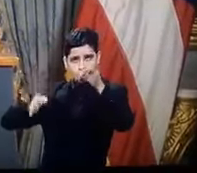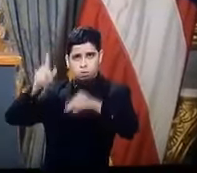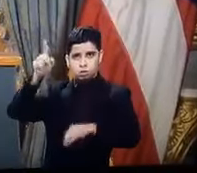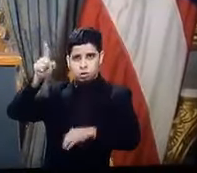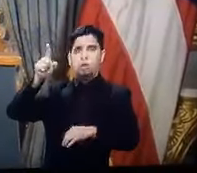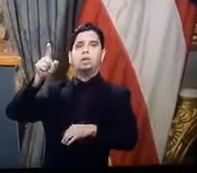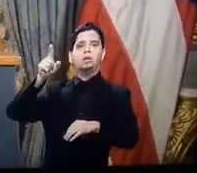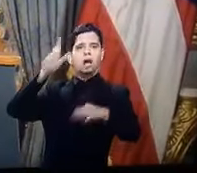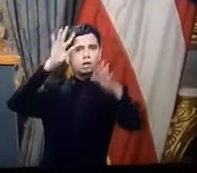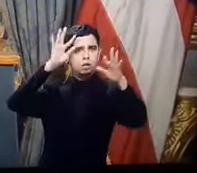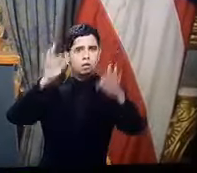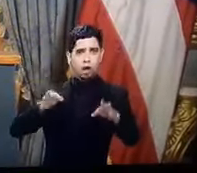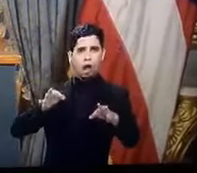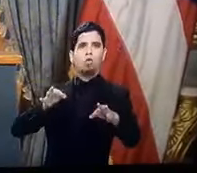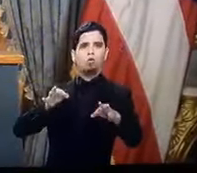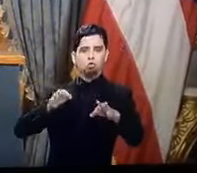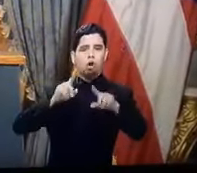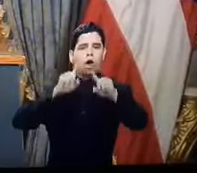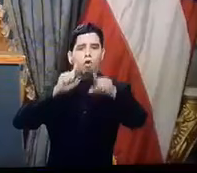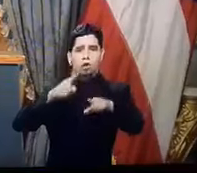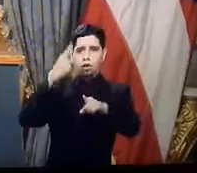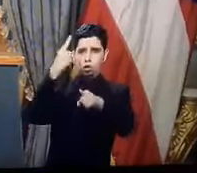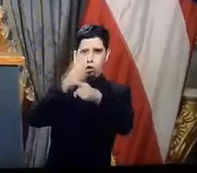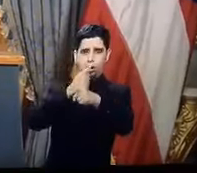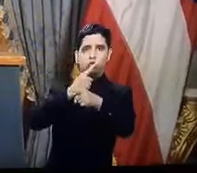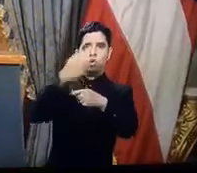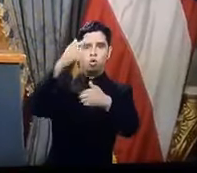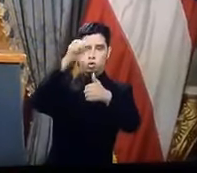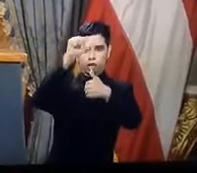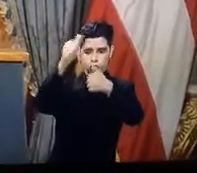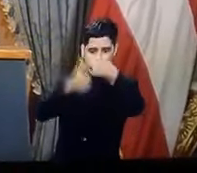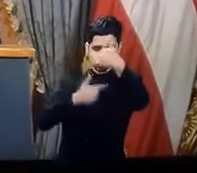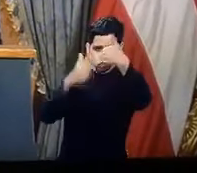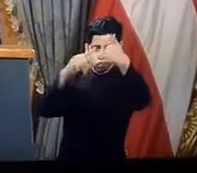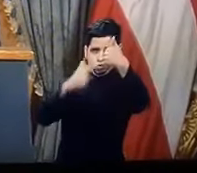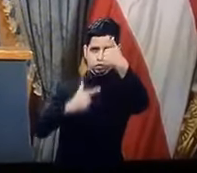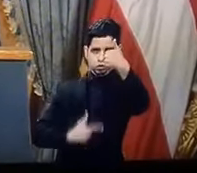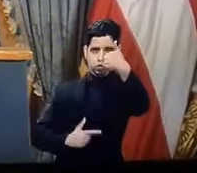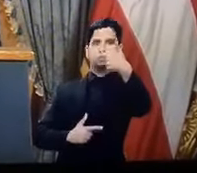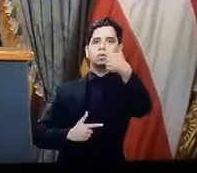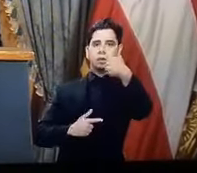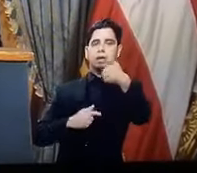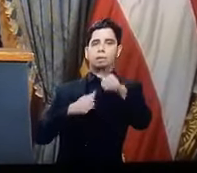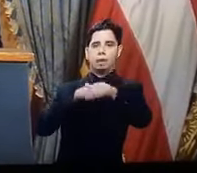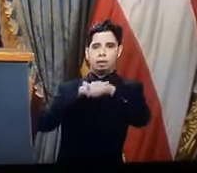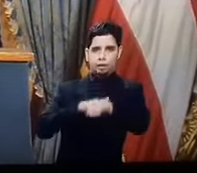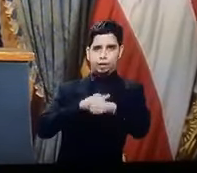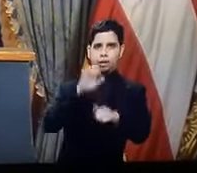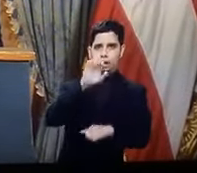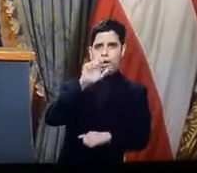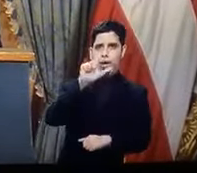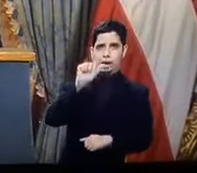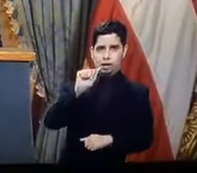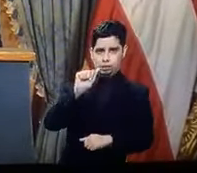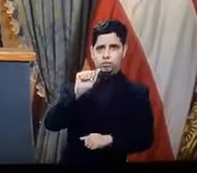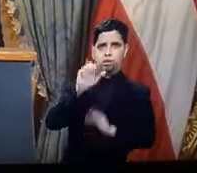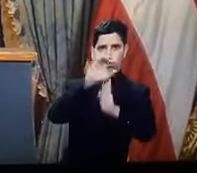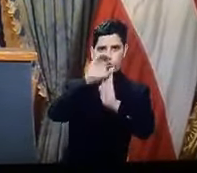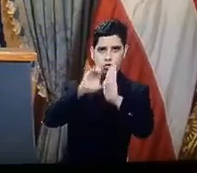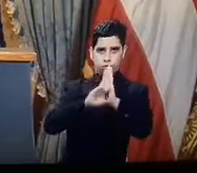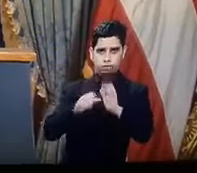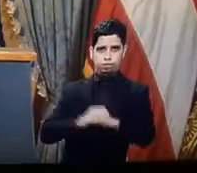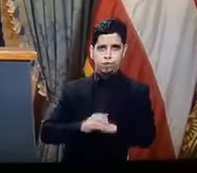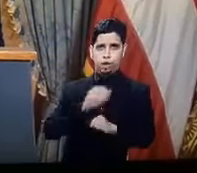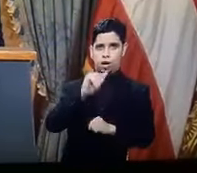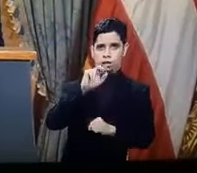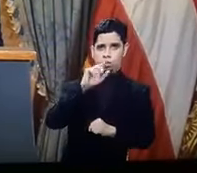Supremo ha dado certeza al orden de sucesión que establece la Constitución del Estado Libre Asociado de Puerto Rico, en el artículo 4,